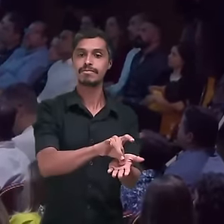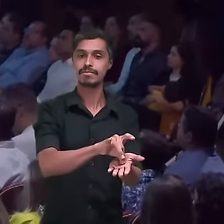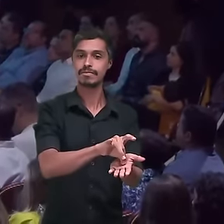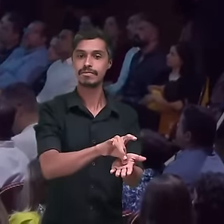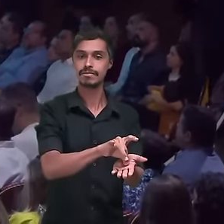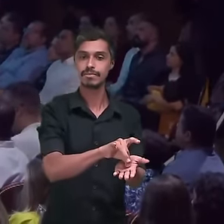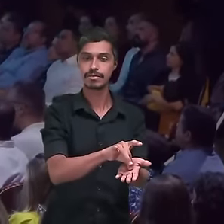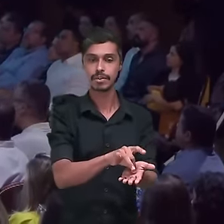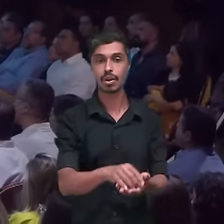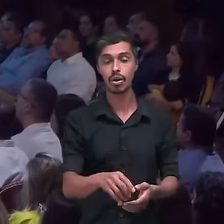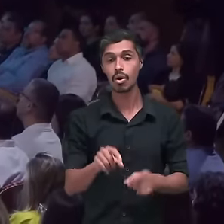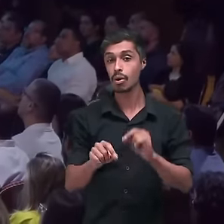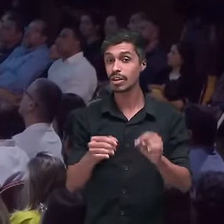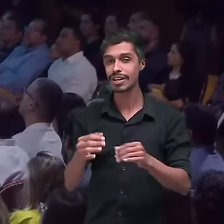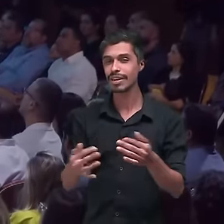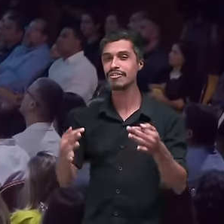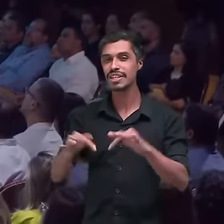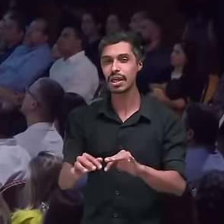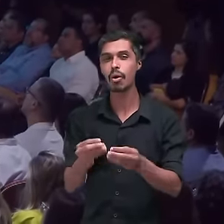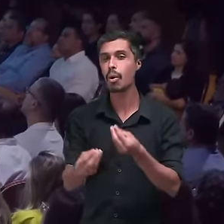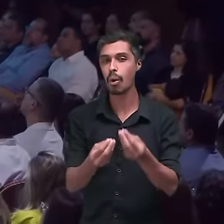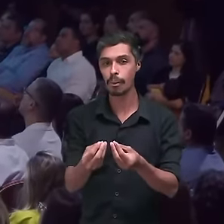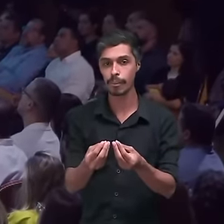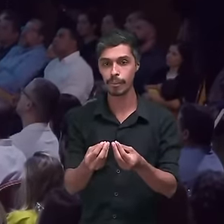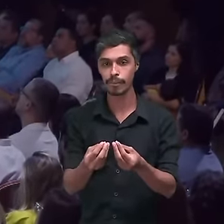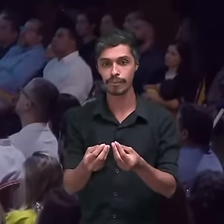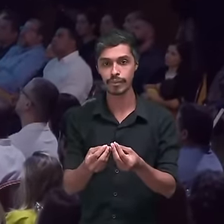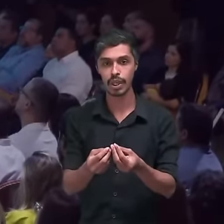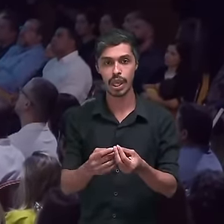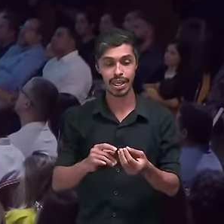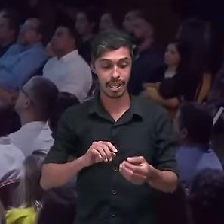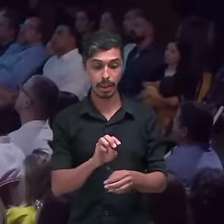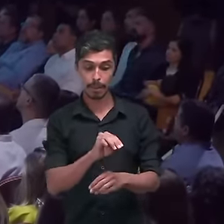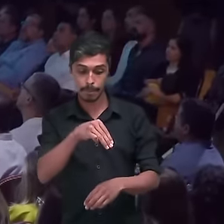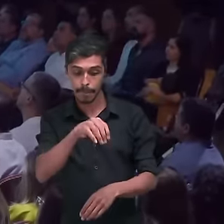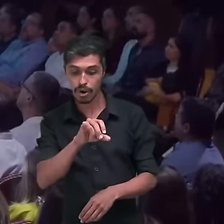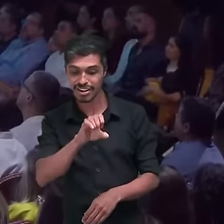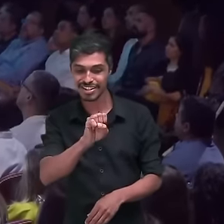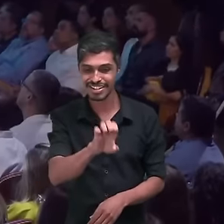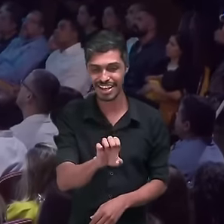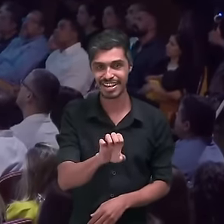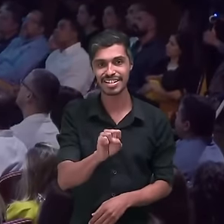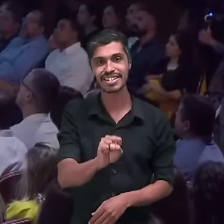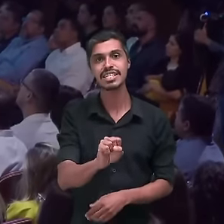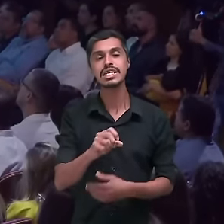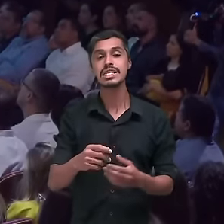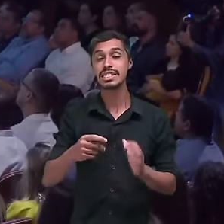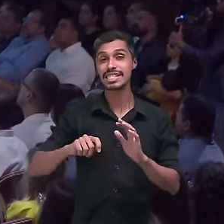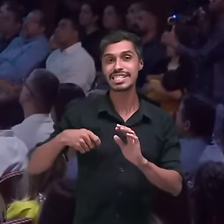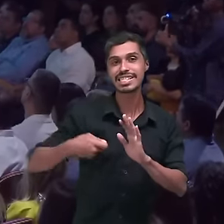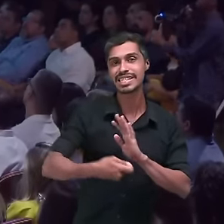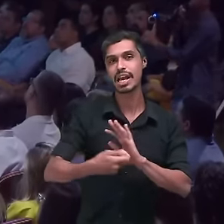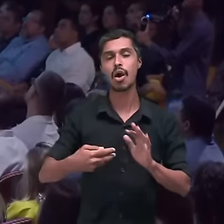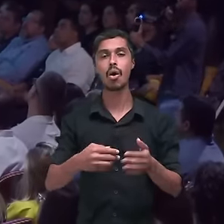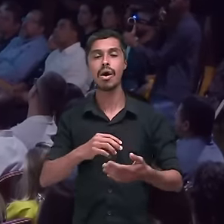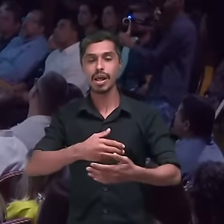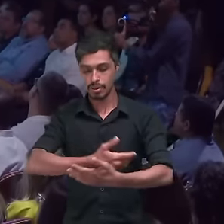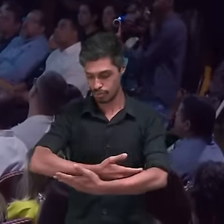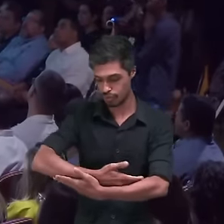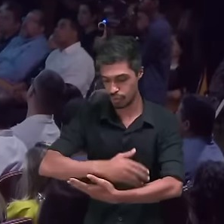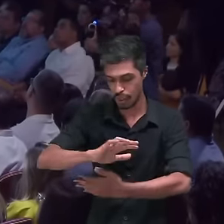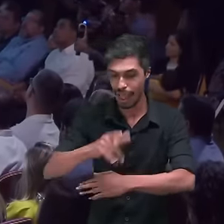¿Sabe lo terrible de la historia? Que el nombre Moisés significa tirado de las aguas. Entonces la verdad y Moisés no era su